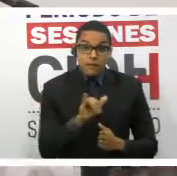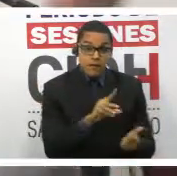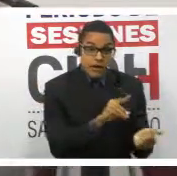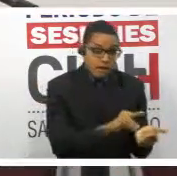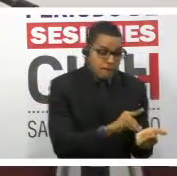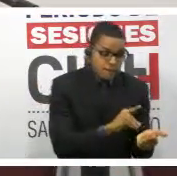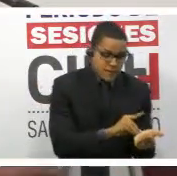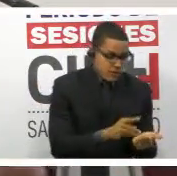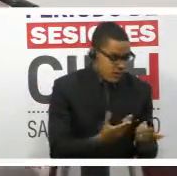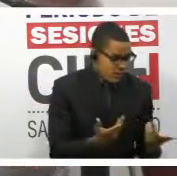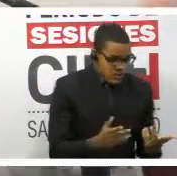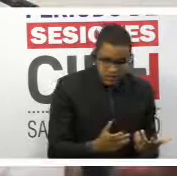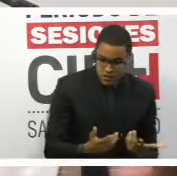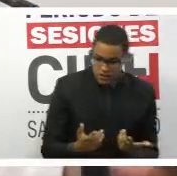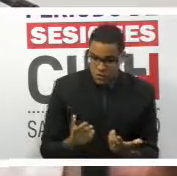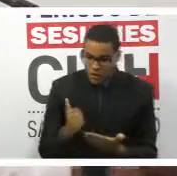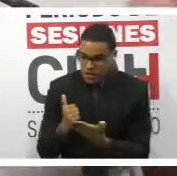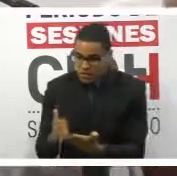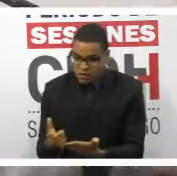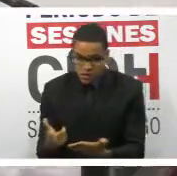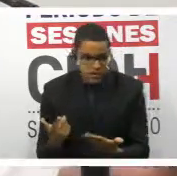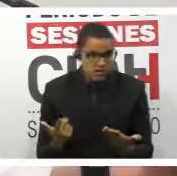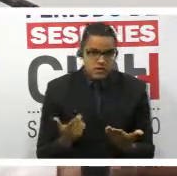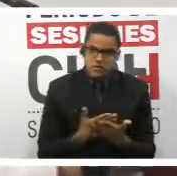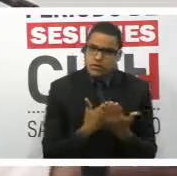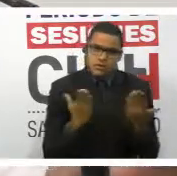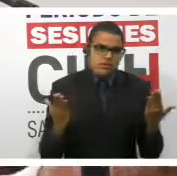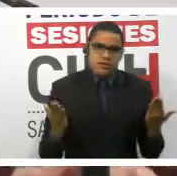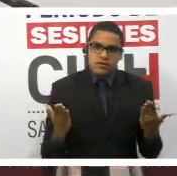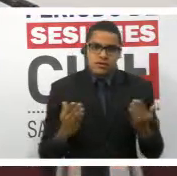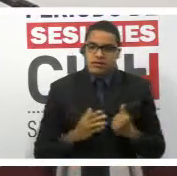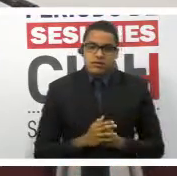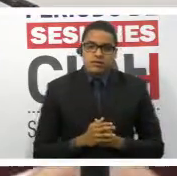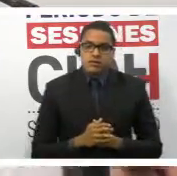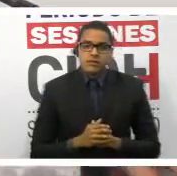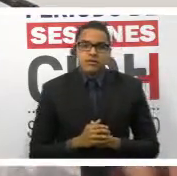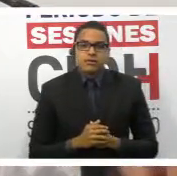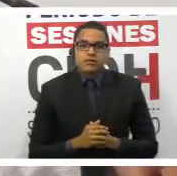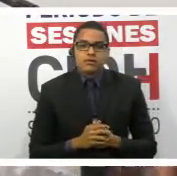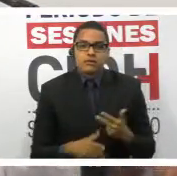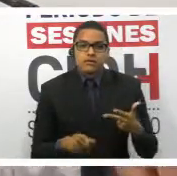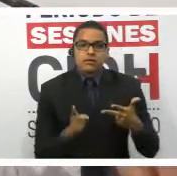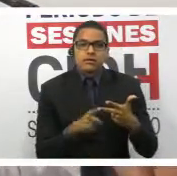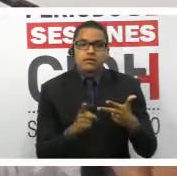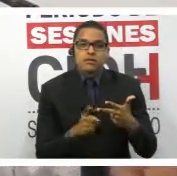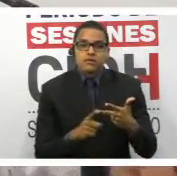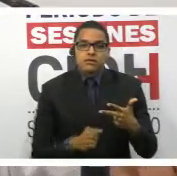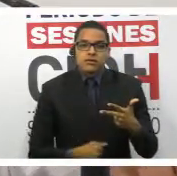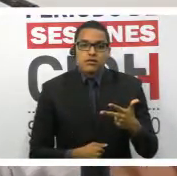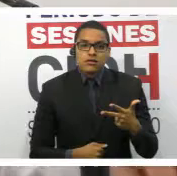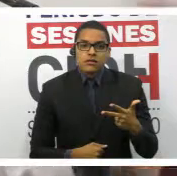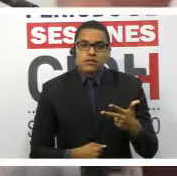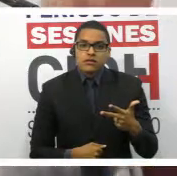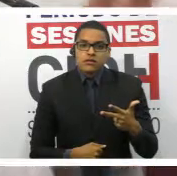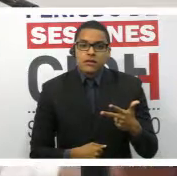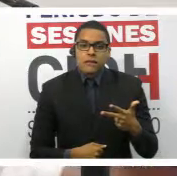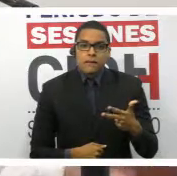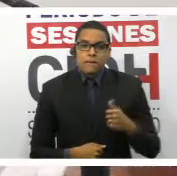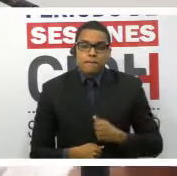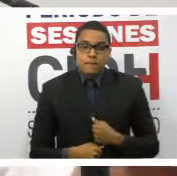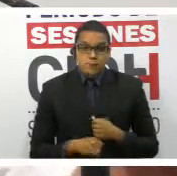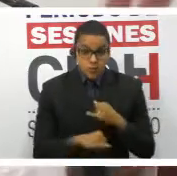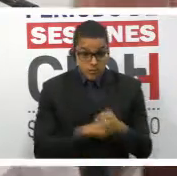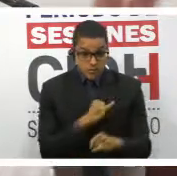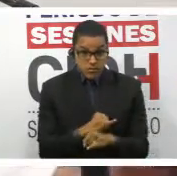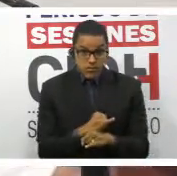social externa hable y que no hace falta mantener las presas ni privadas de la libertad tercero digamos si red y lo que ha estado trabajando es en algún